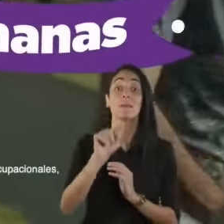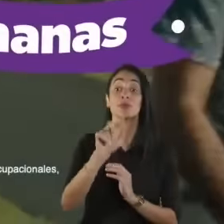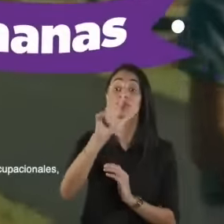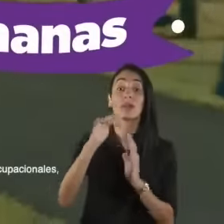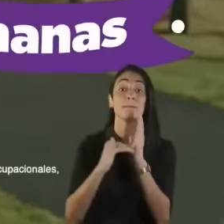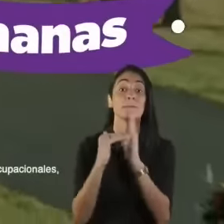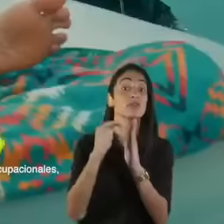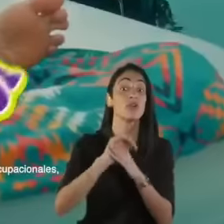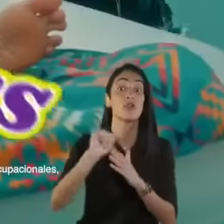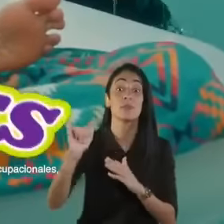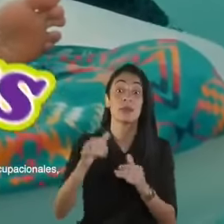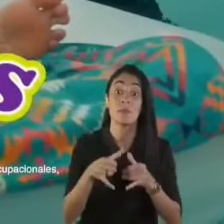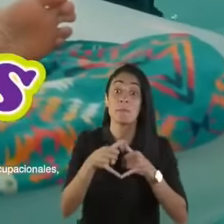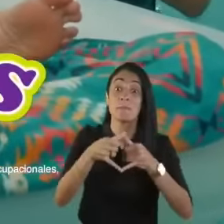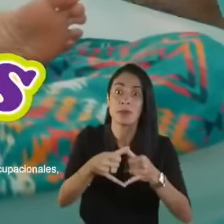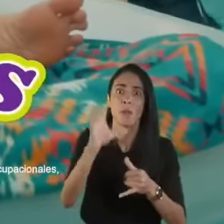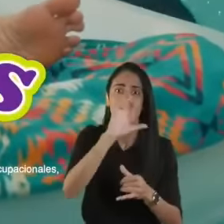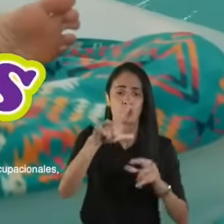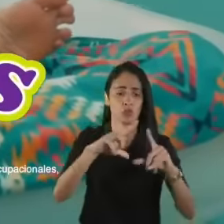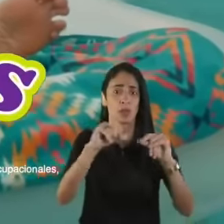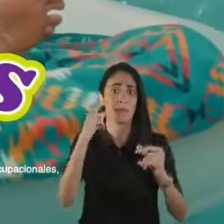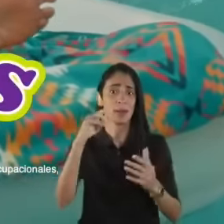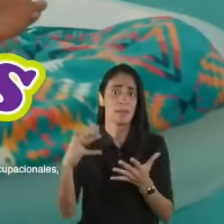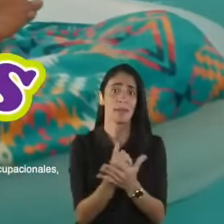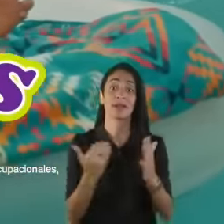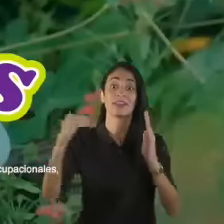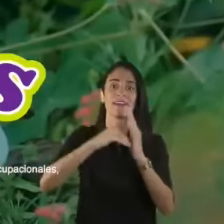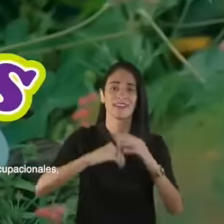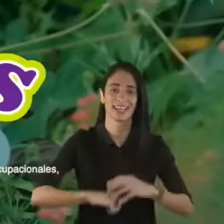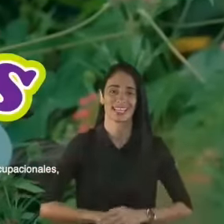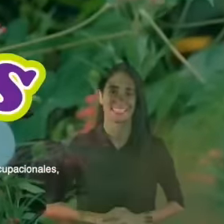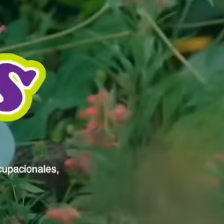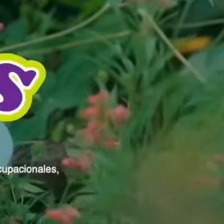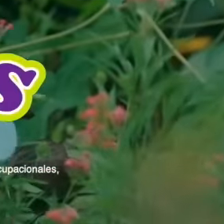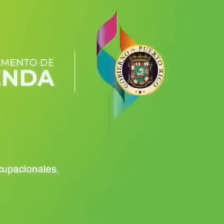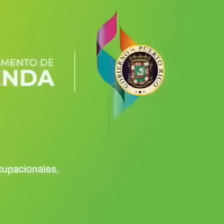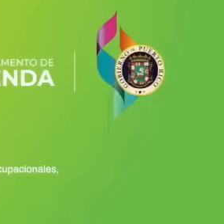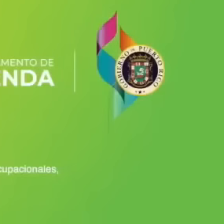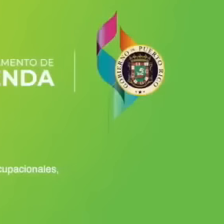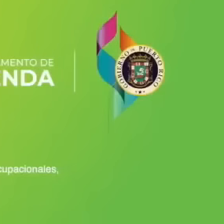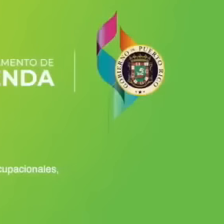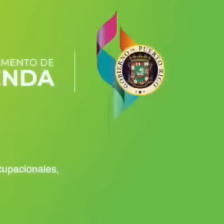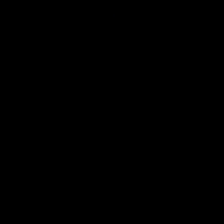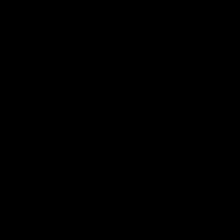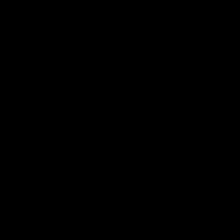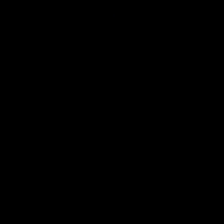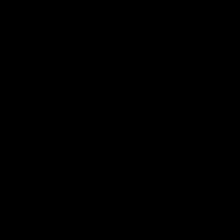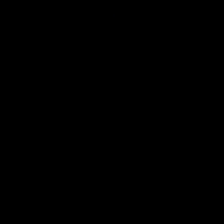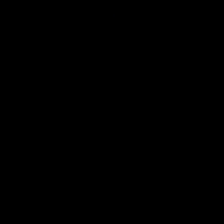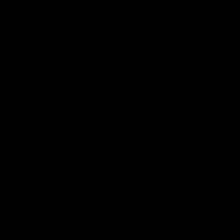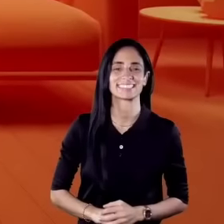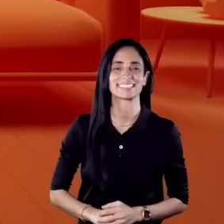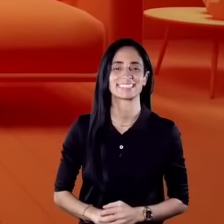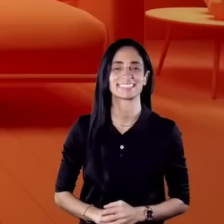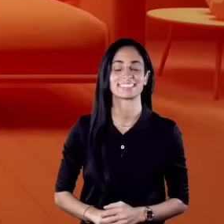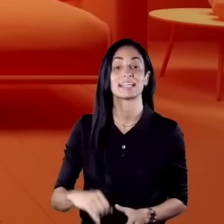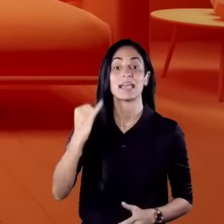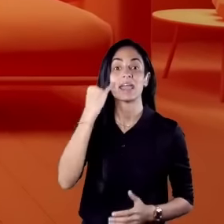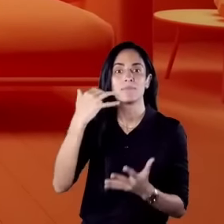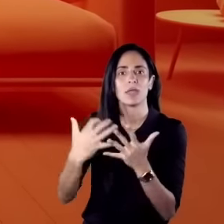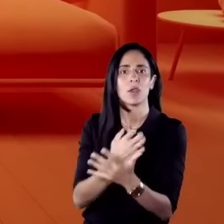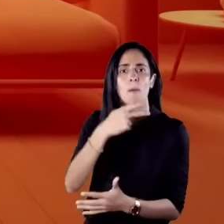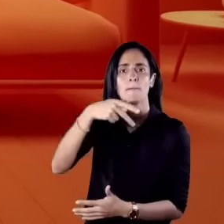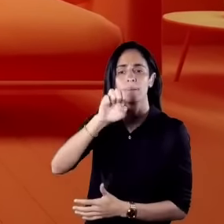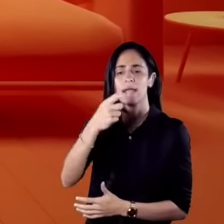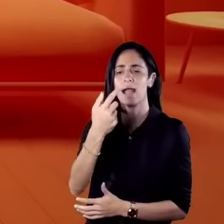partes, repartiendo más de 3.3 millones en premios. ¡Busca tu billete para que te pegues otra vez! Si yo me pego en